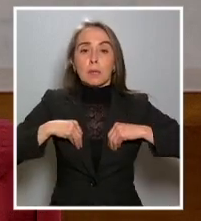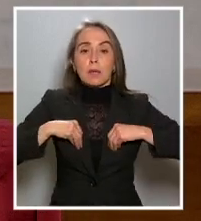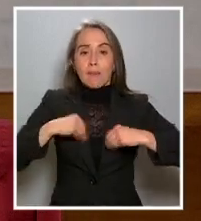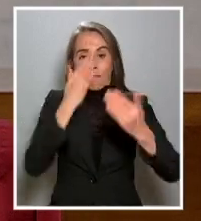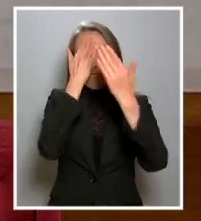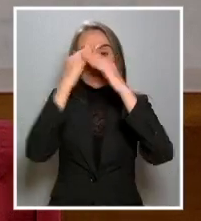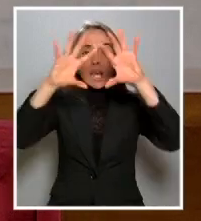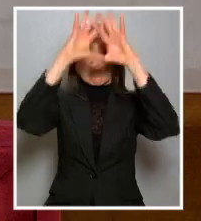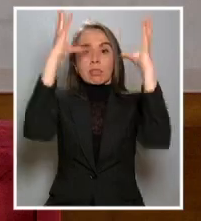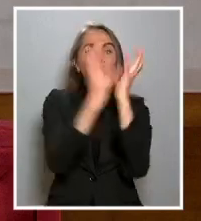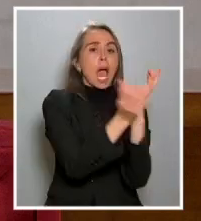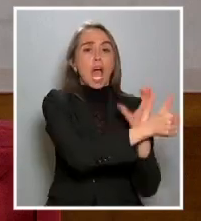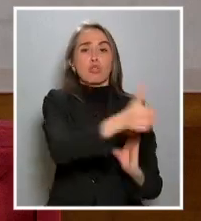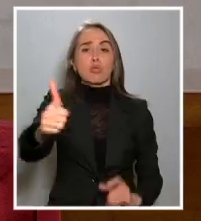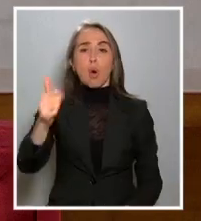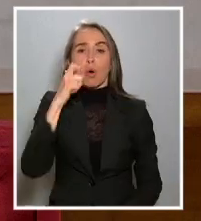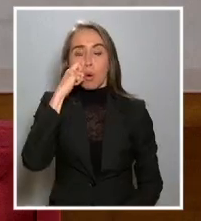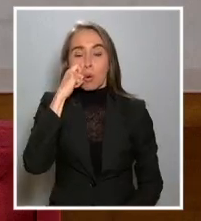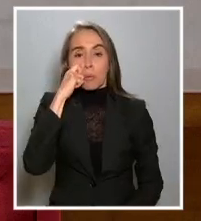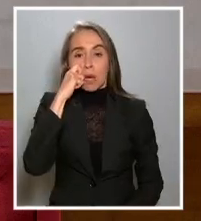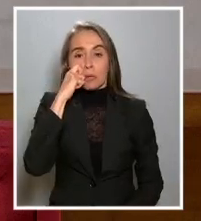la humanidad en su conjunto.